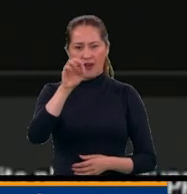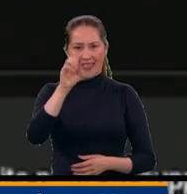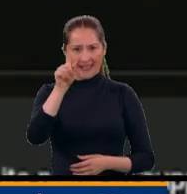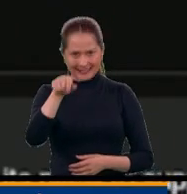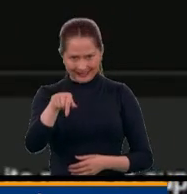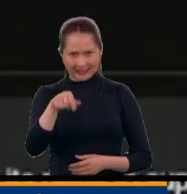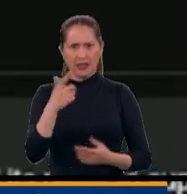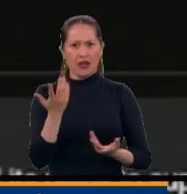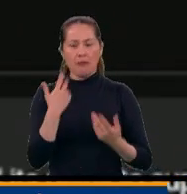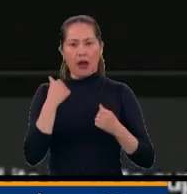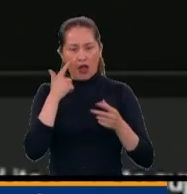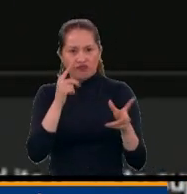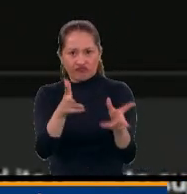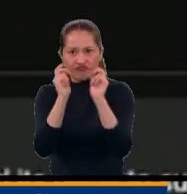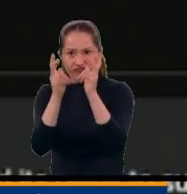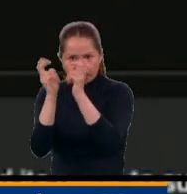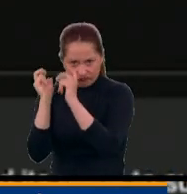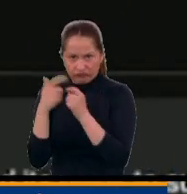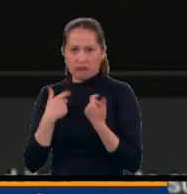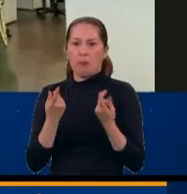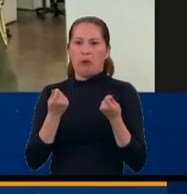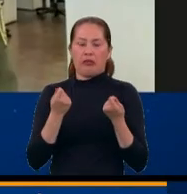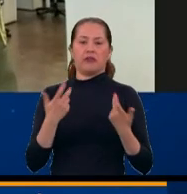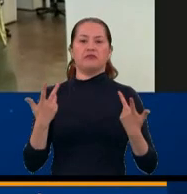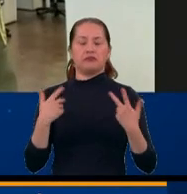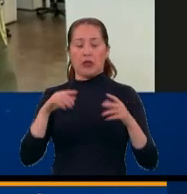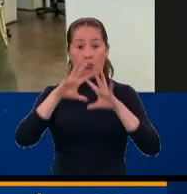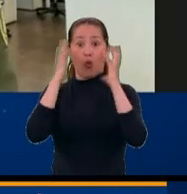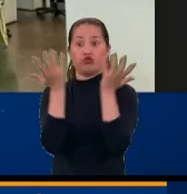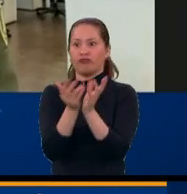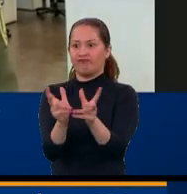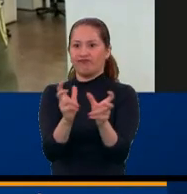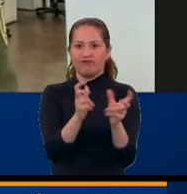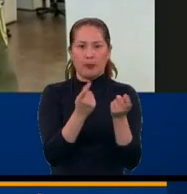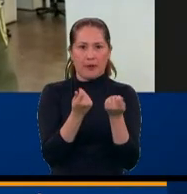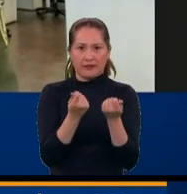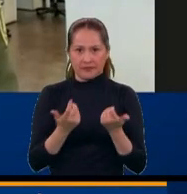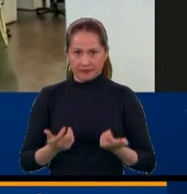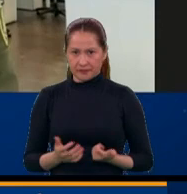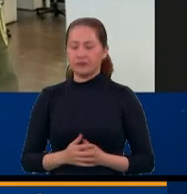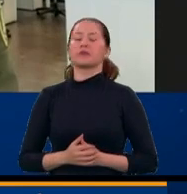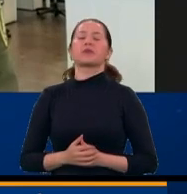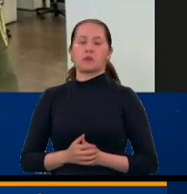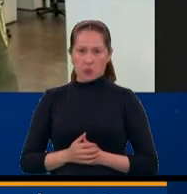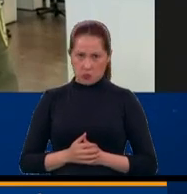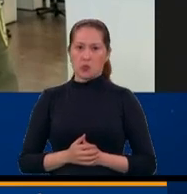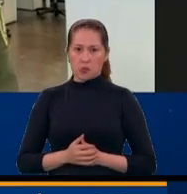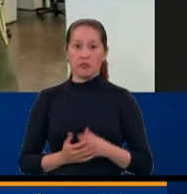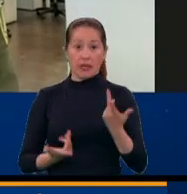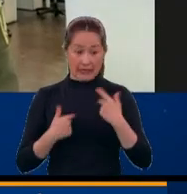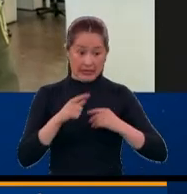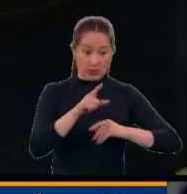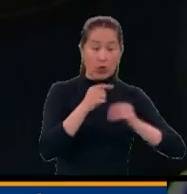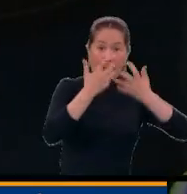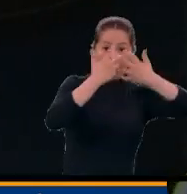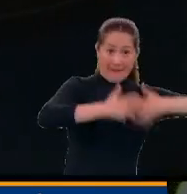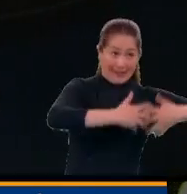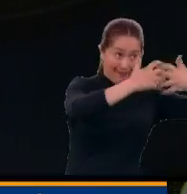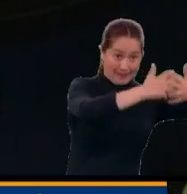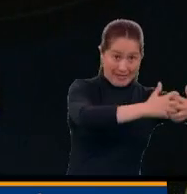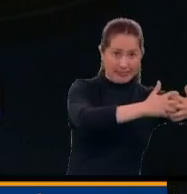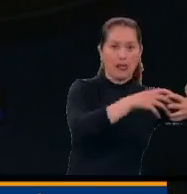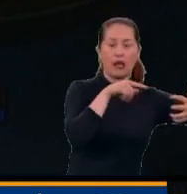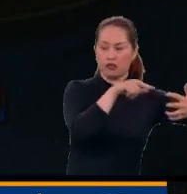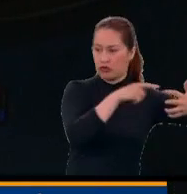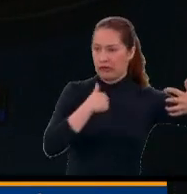dirigido a una estafa masiva a nivel mundial. Es decir, estas personas están hackeando a las compañías en búsqueda de